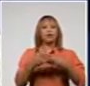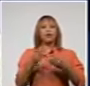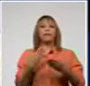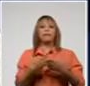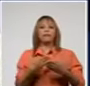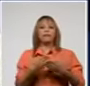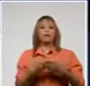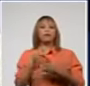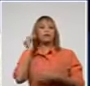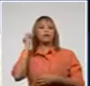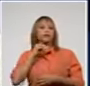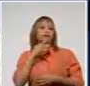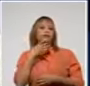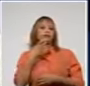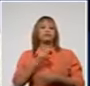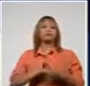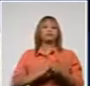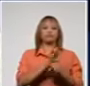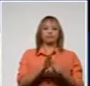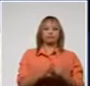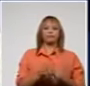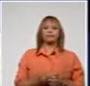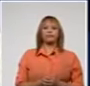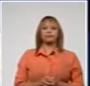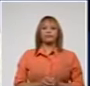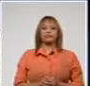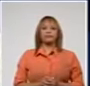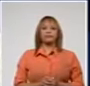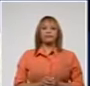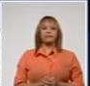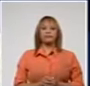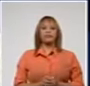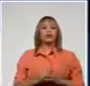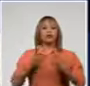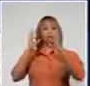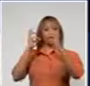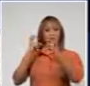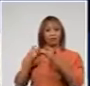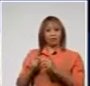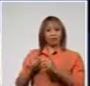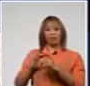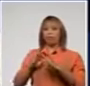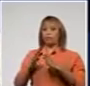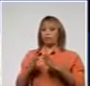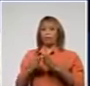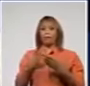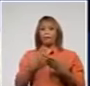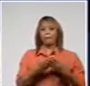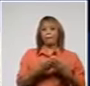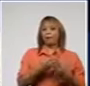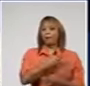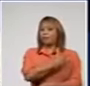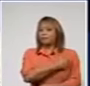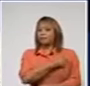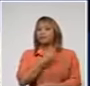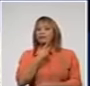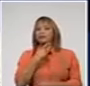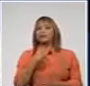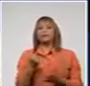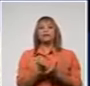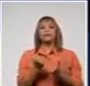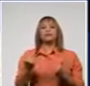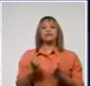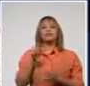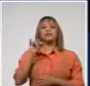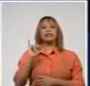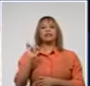diagnóstico de COVID-19. Como resultado de estos estudios, pues se diagnosticaron